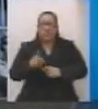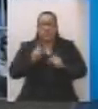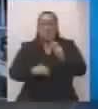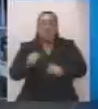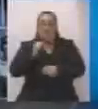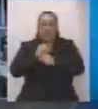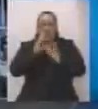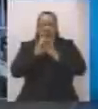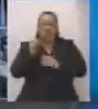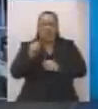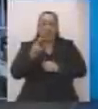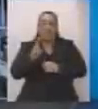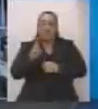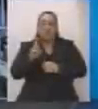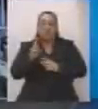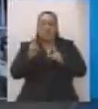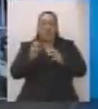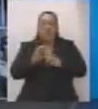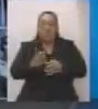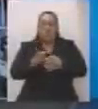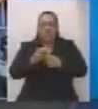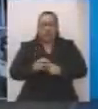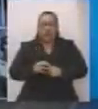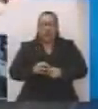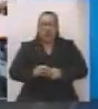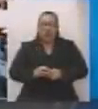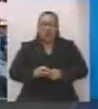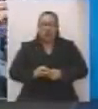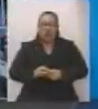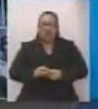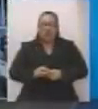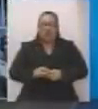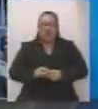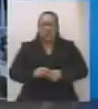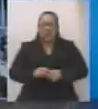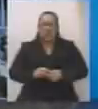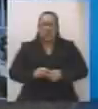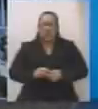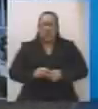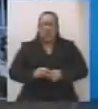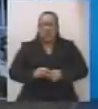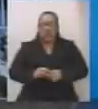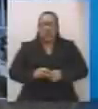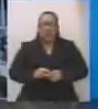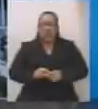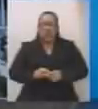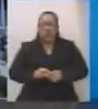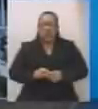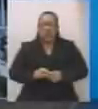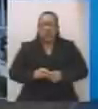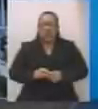Imaginemos que hay dos tareas diferentes que deben realizarse para la producción. Hay una